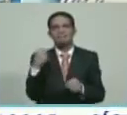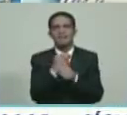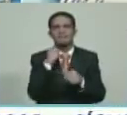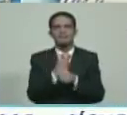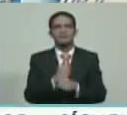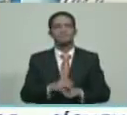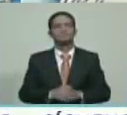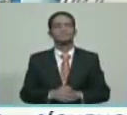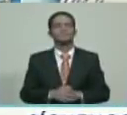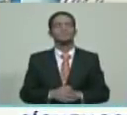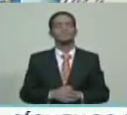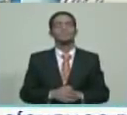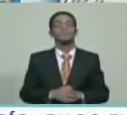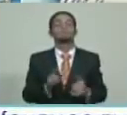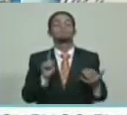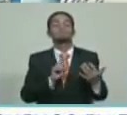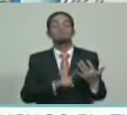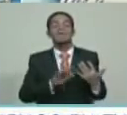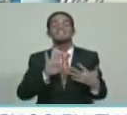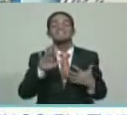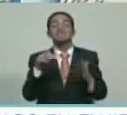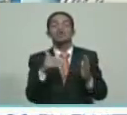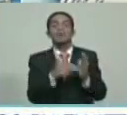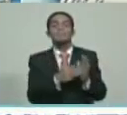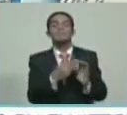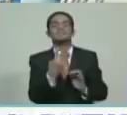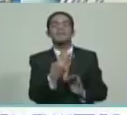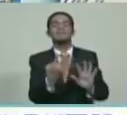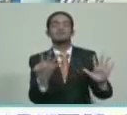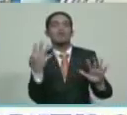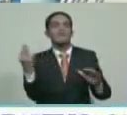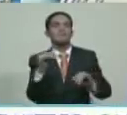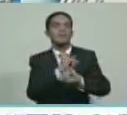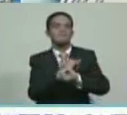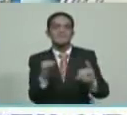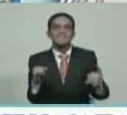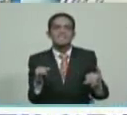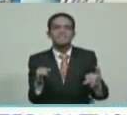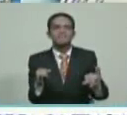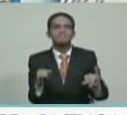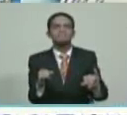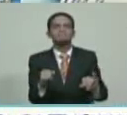Se tienen 5.390 actos conclusivos que incluyen